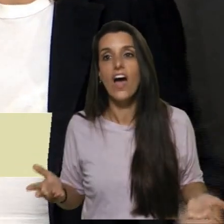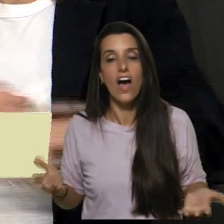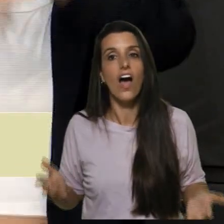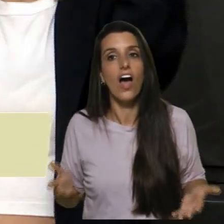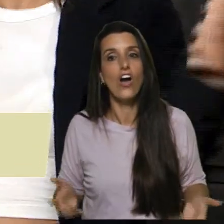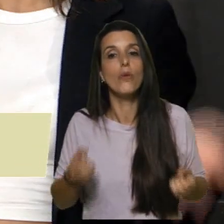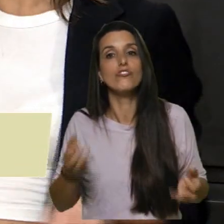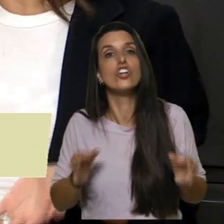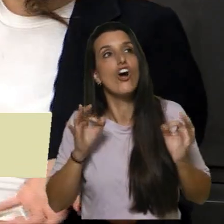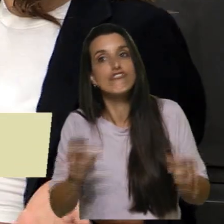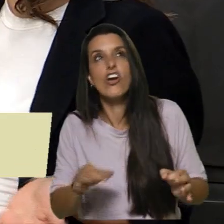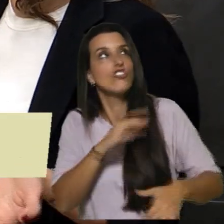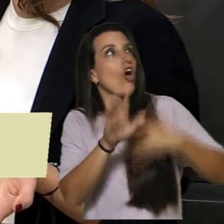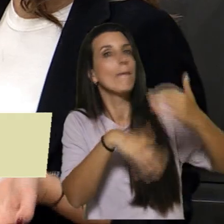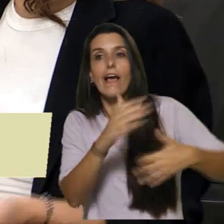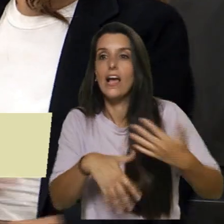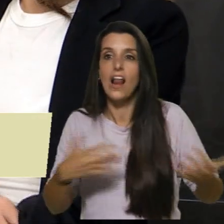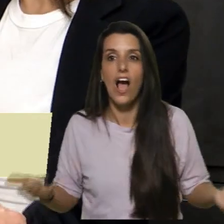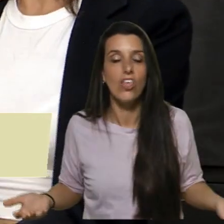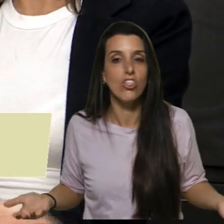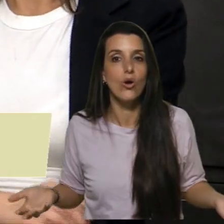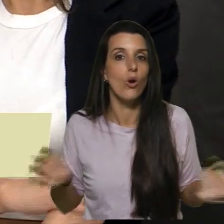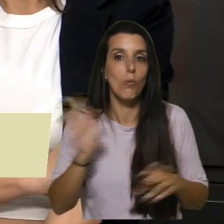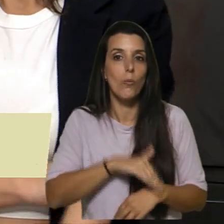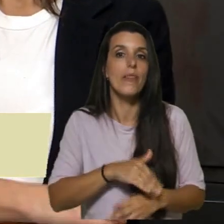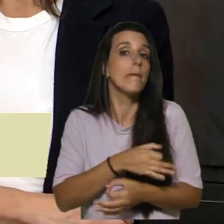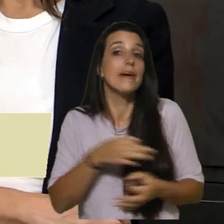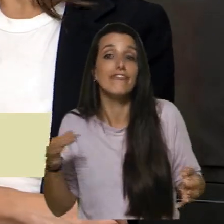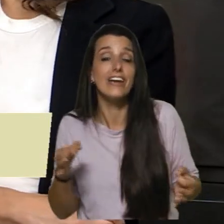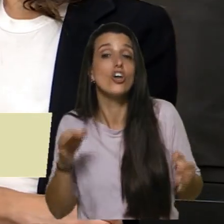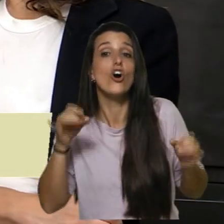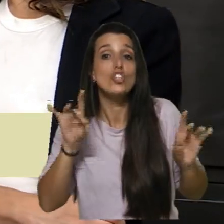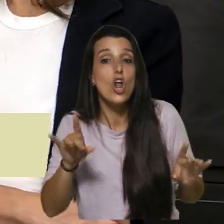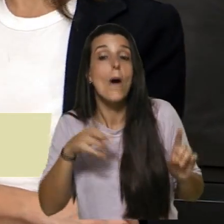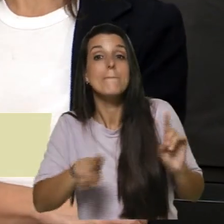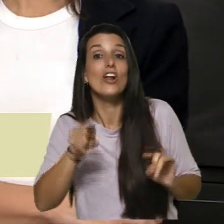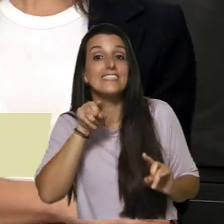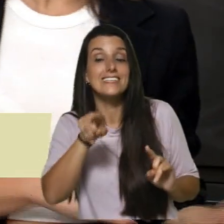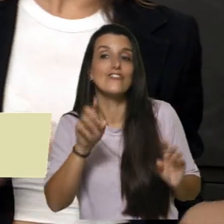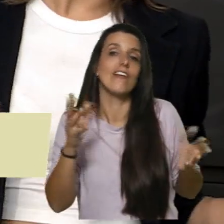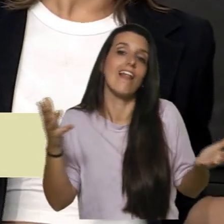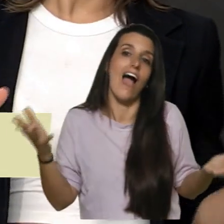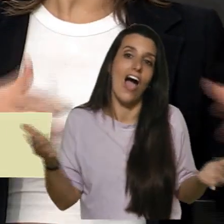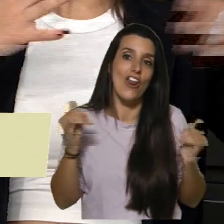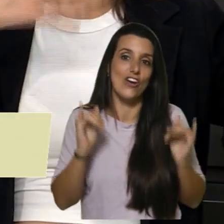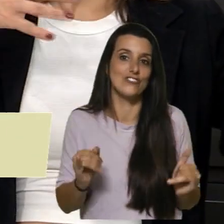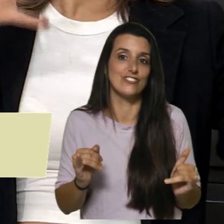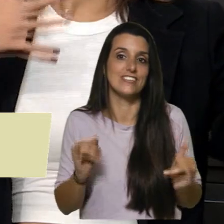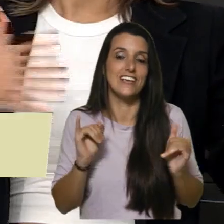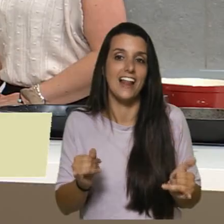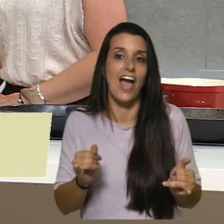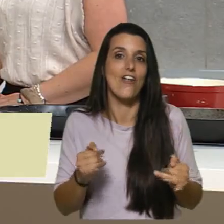claro, si no llego y están todas patas para arriba. Está perfecto. Si fuera ese solo, pero si eso es un... Ah, no, claro, está eso bien. Eso es